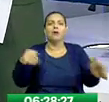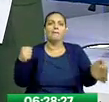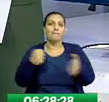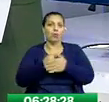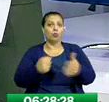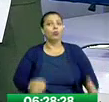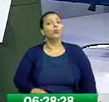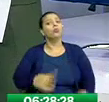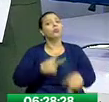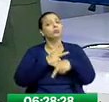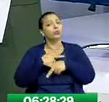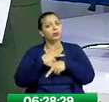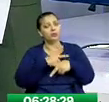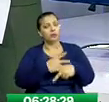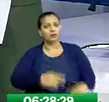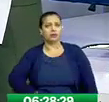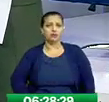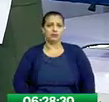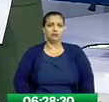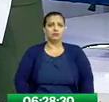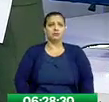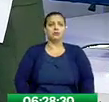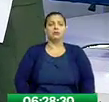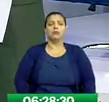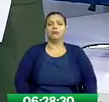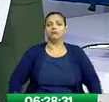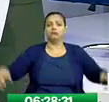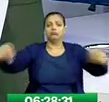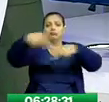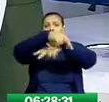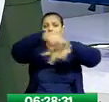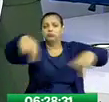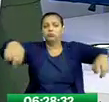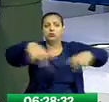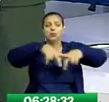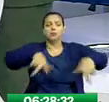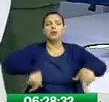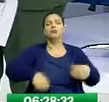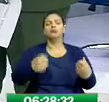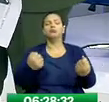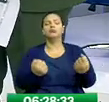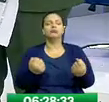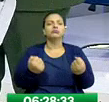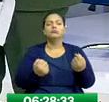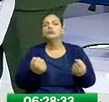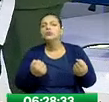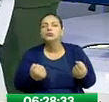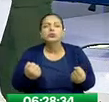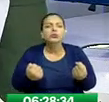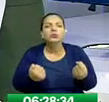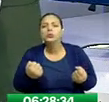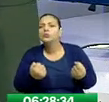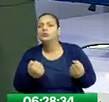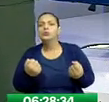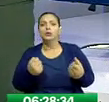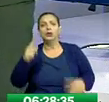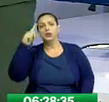porque el conductor también es un ser humano. No ve. Por y eso, se desvía algún hueco, algún bache. Por eso la